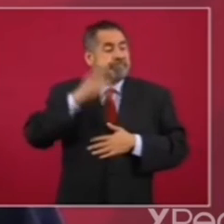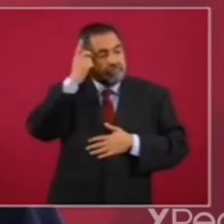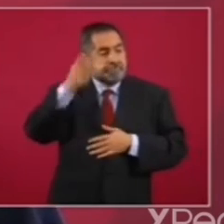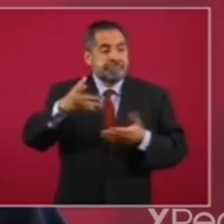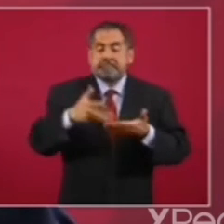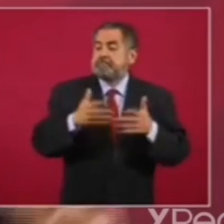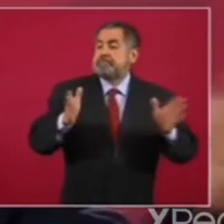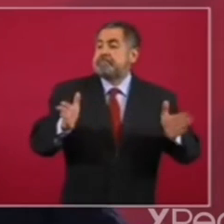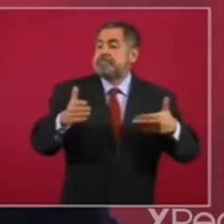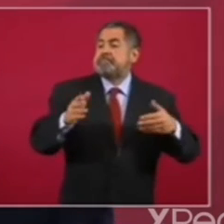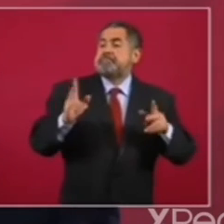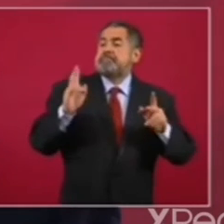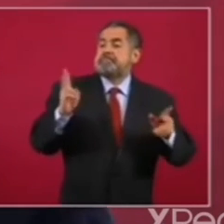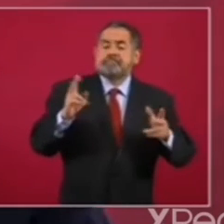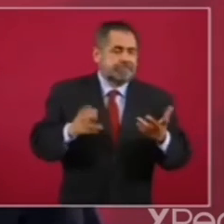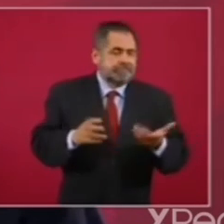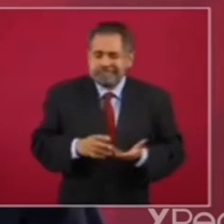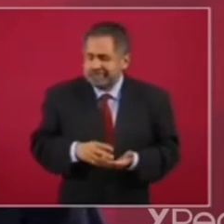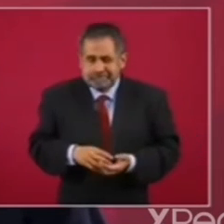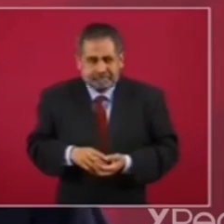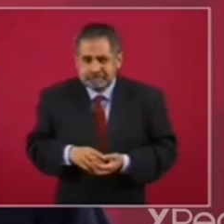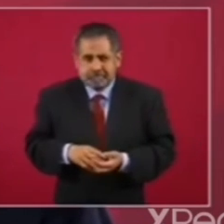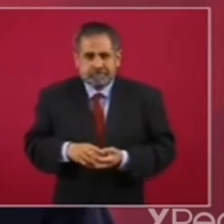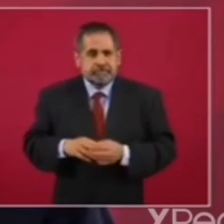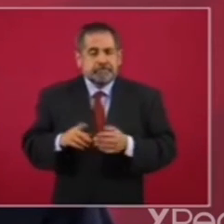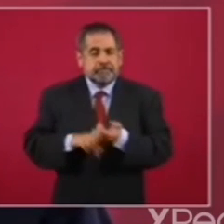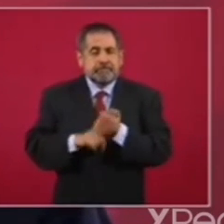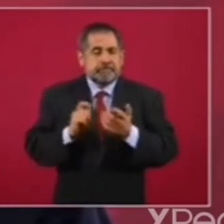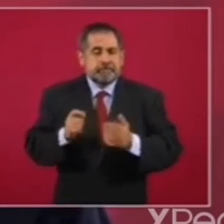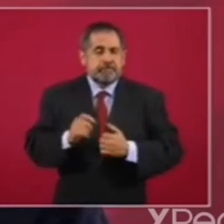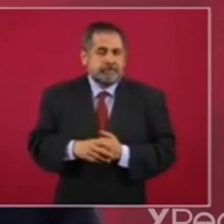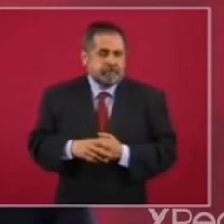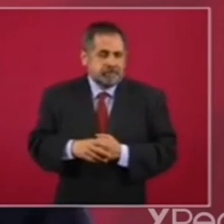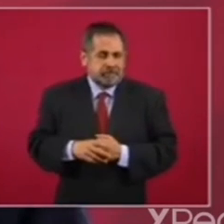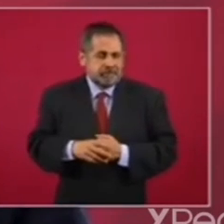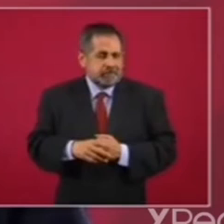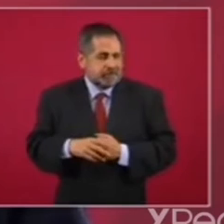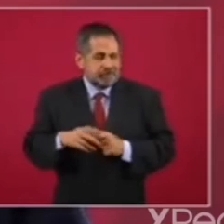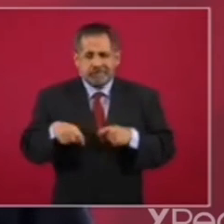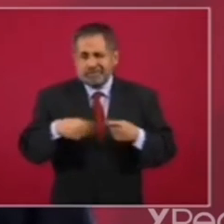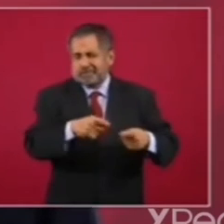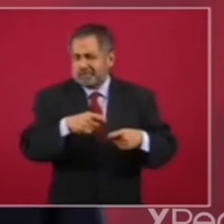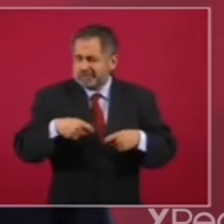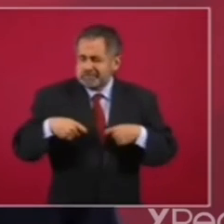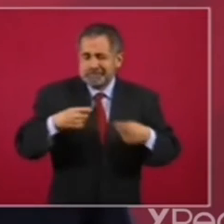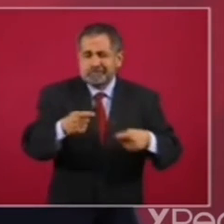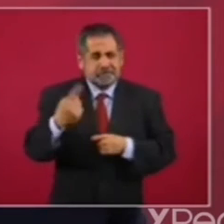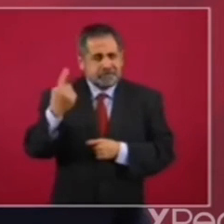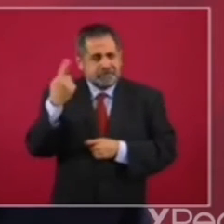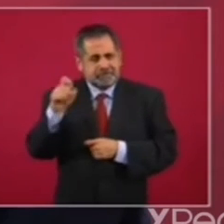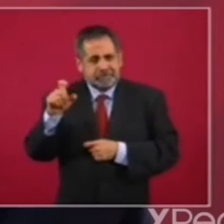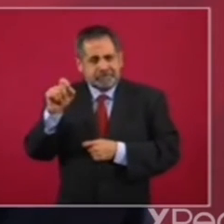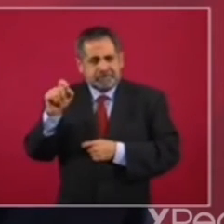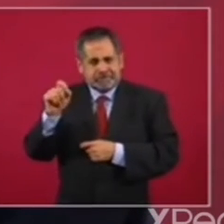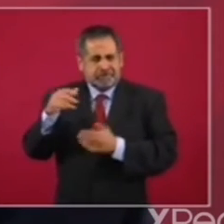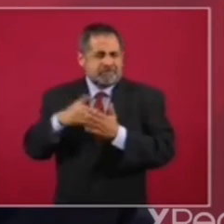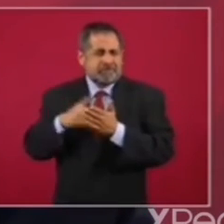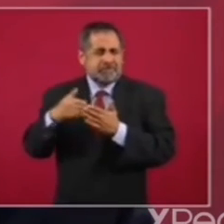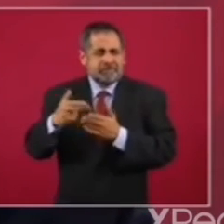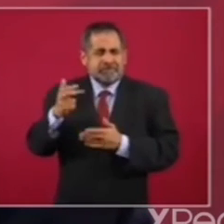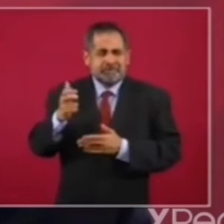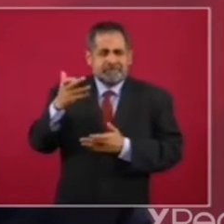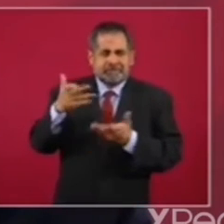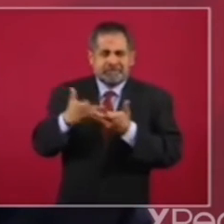El territorio. Entregaron 120 millones